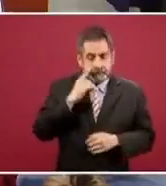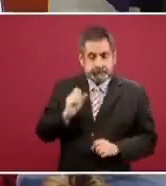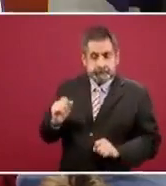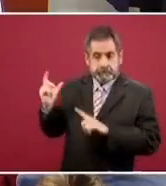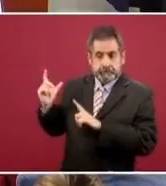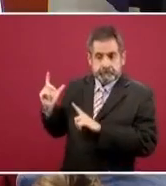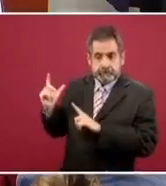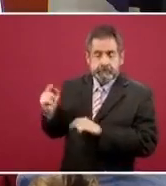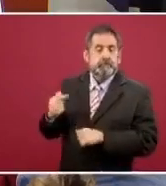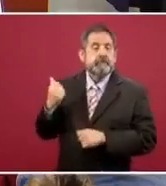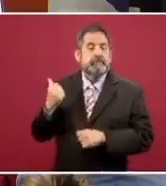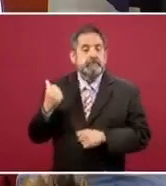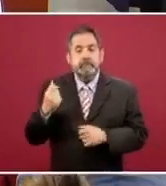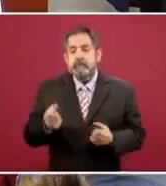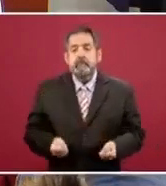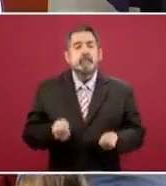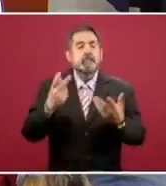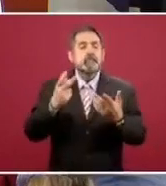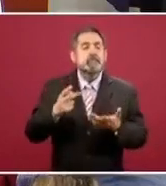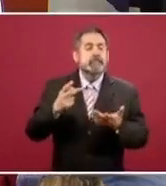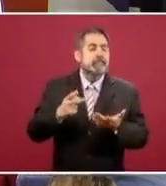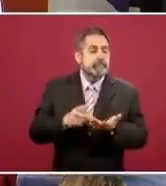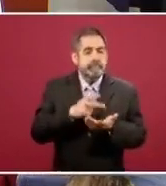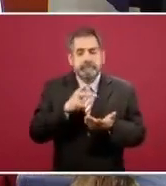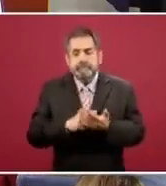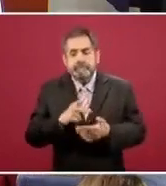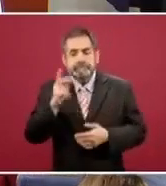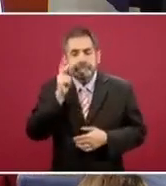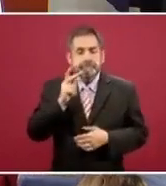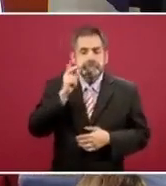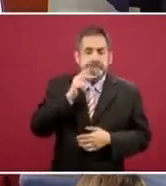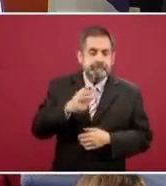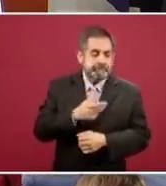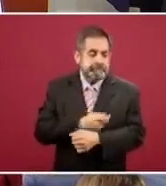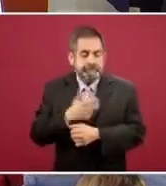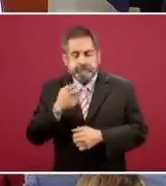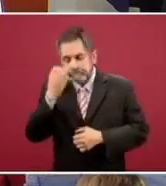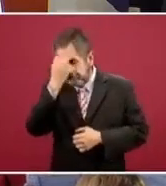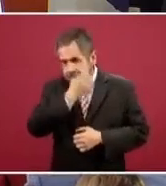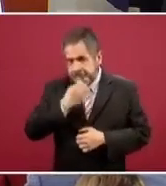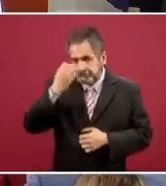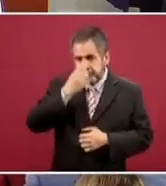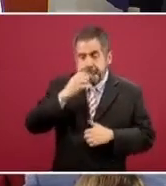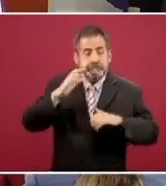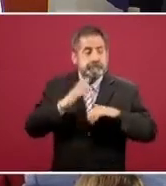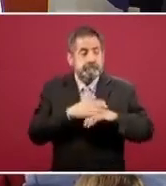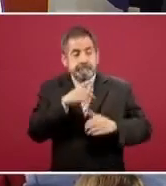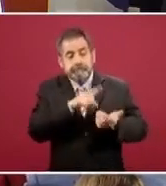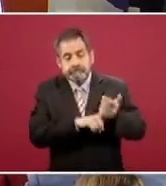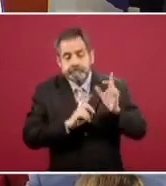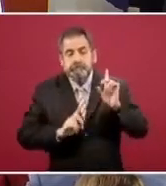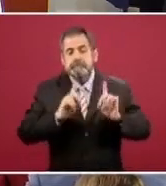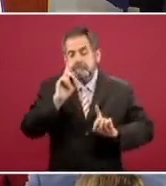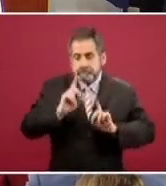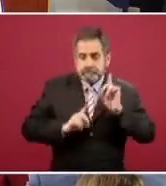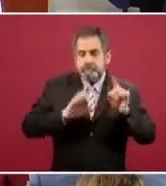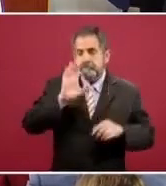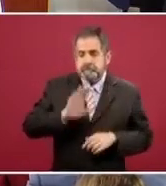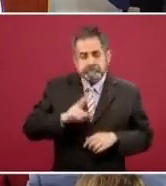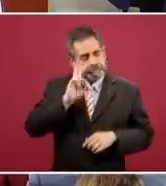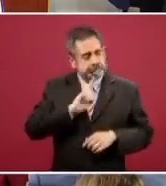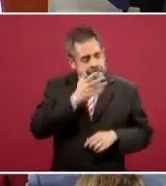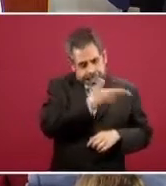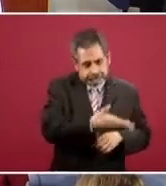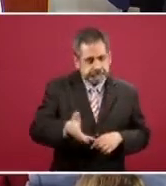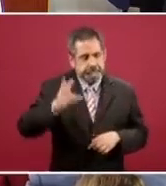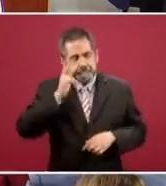la cantidad de pruebas que se han hecho o que se han necesitado hacer porque ha habido casos sospechosos a los que se les hace la prueba.